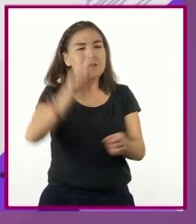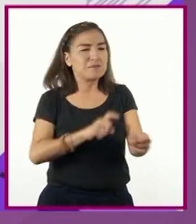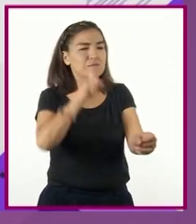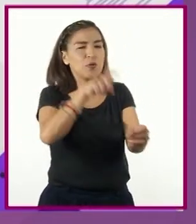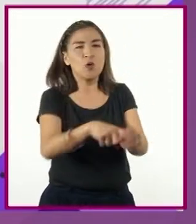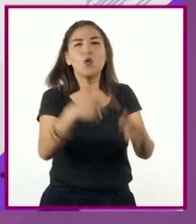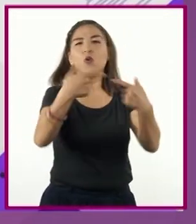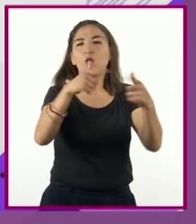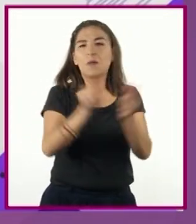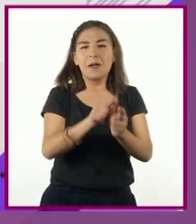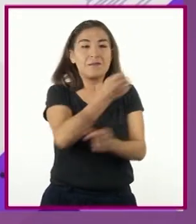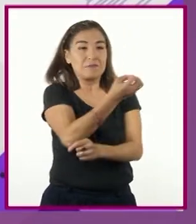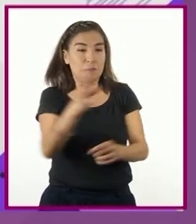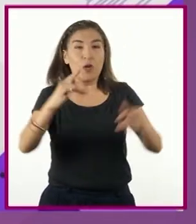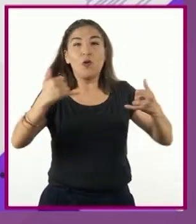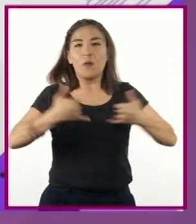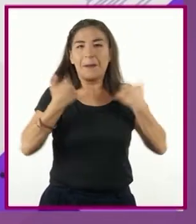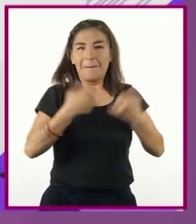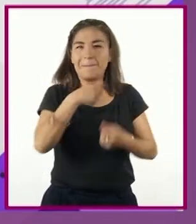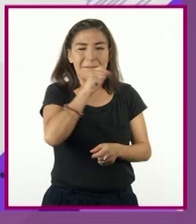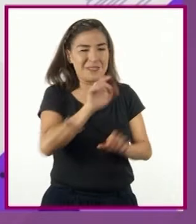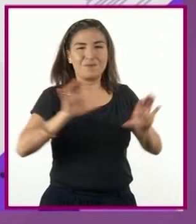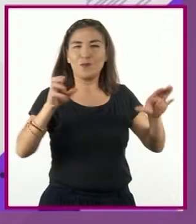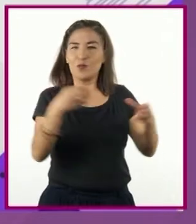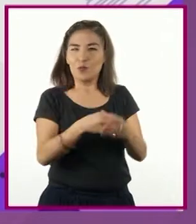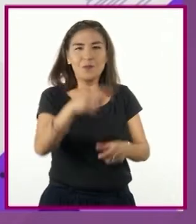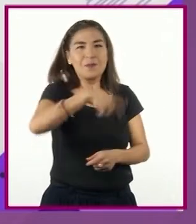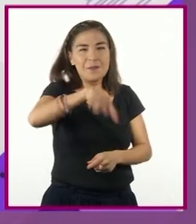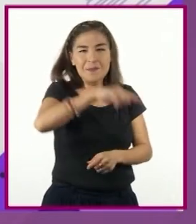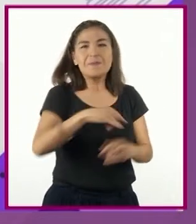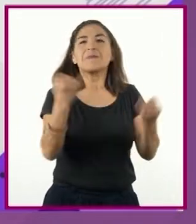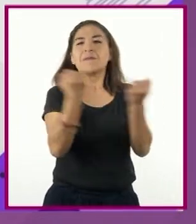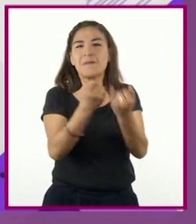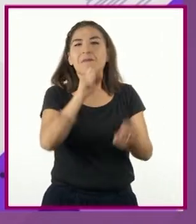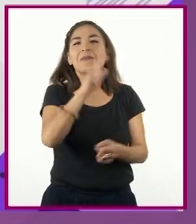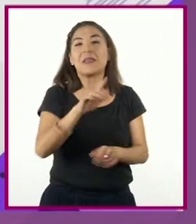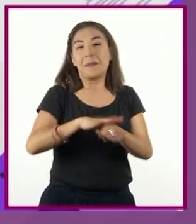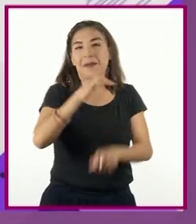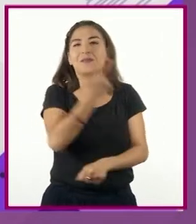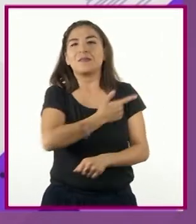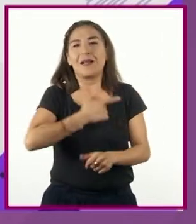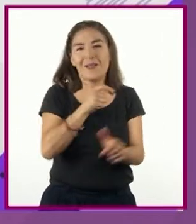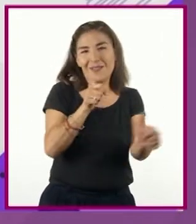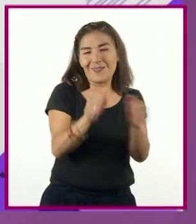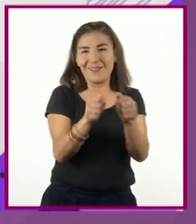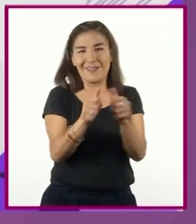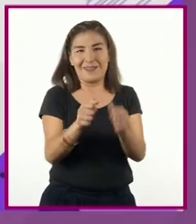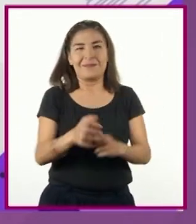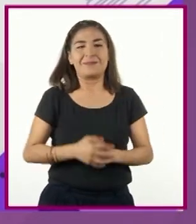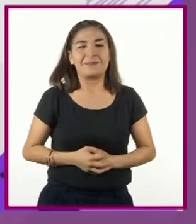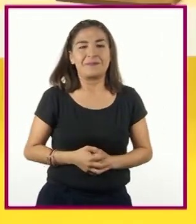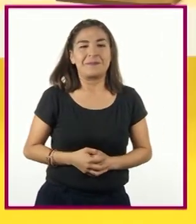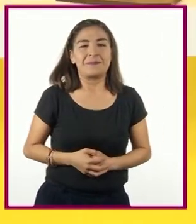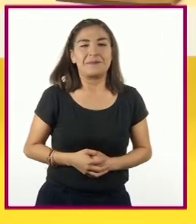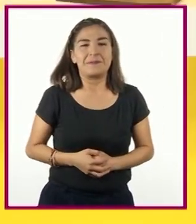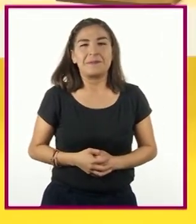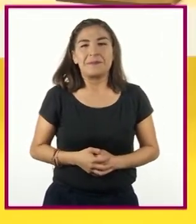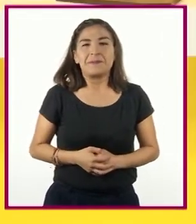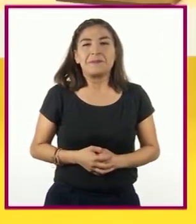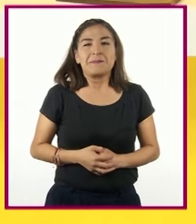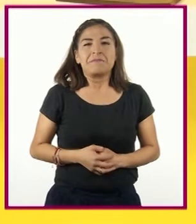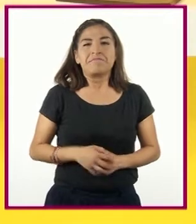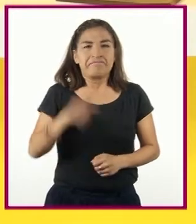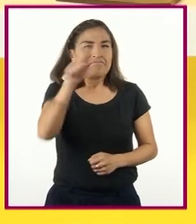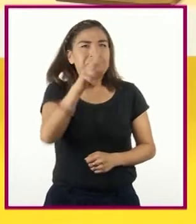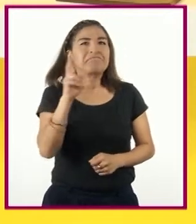donde estamos varios jóvenes de mi comunidad y también quienes son aficionados a los videojuegos. ¿Qué